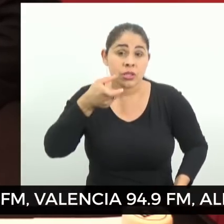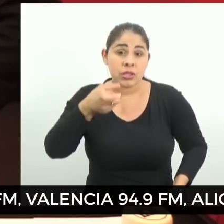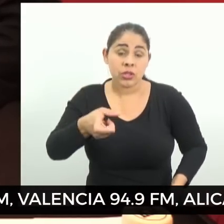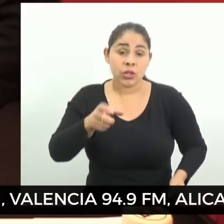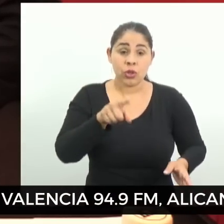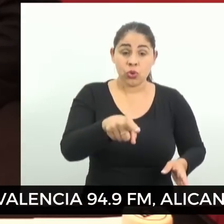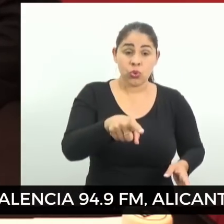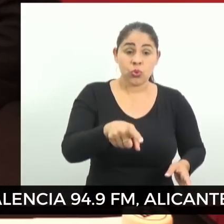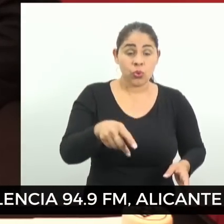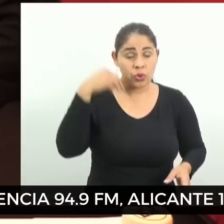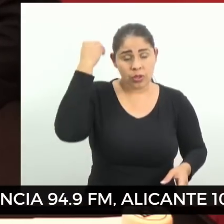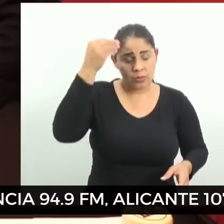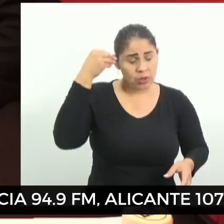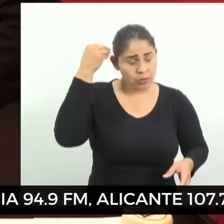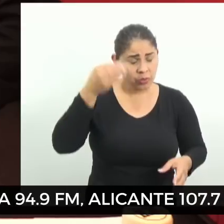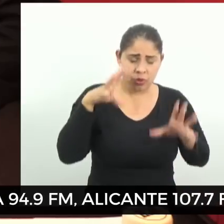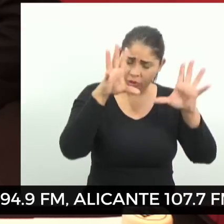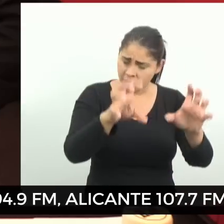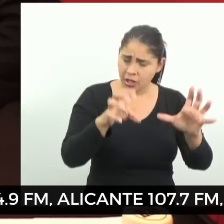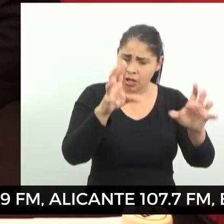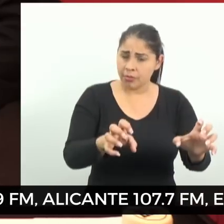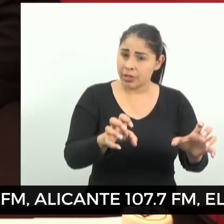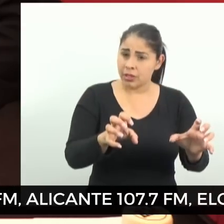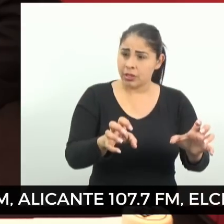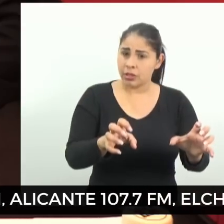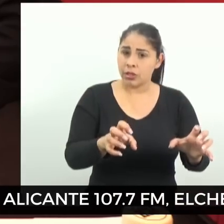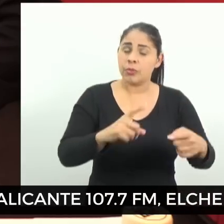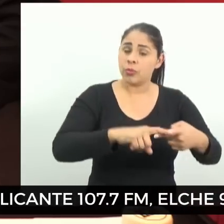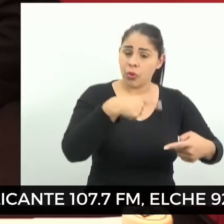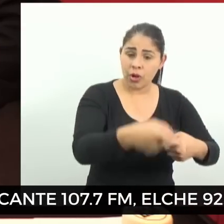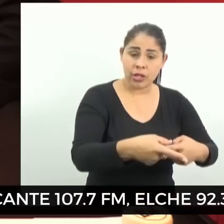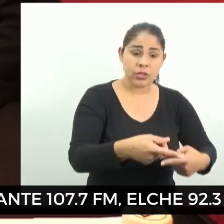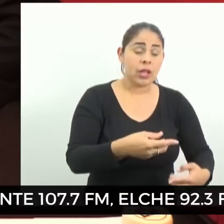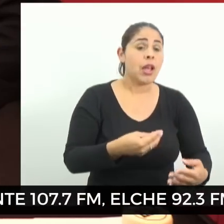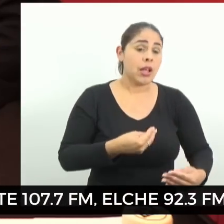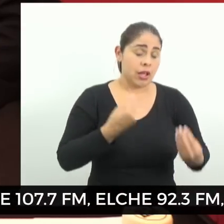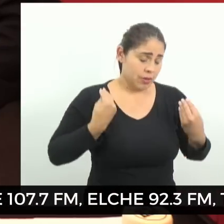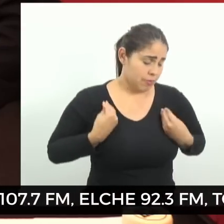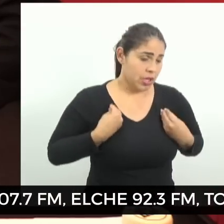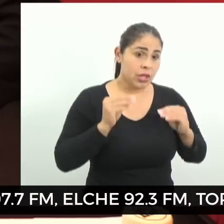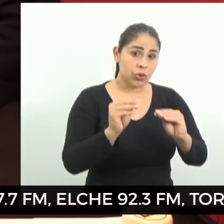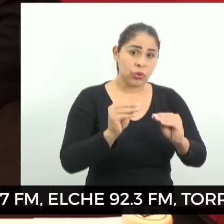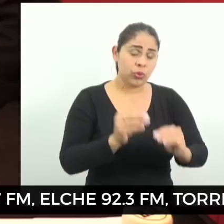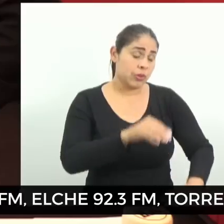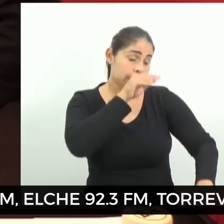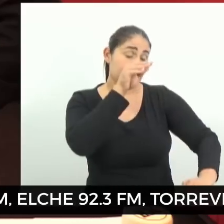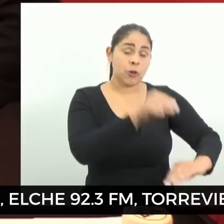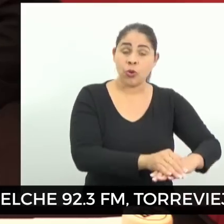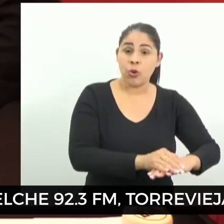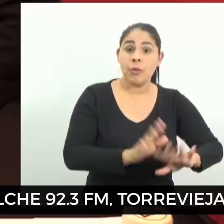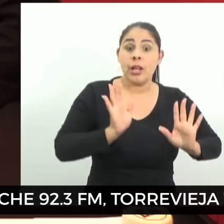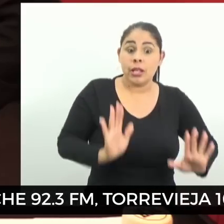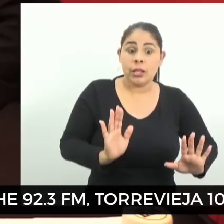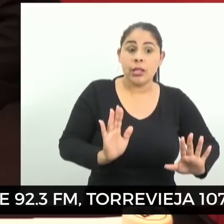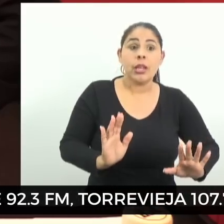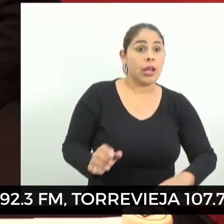memoria son los versículos que se cumplen en tu vida. Solo los versículos que sabes de memoria son lo que